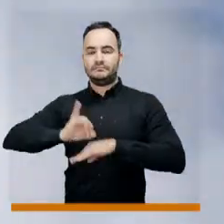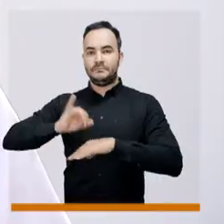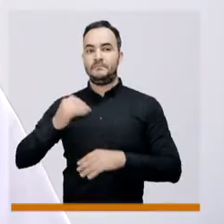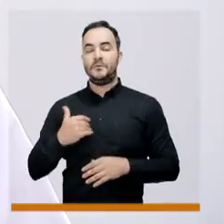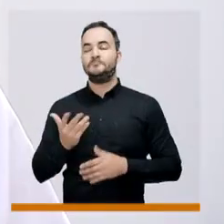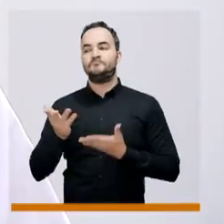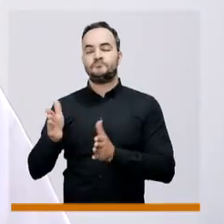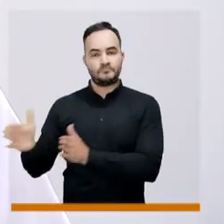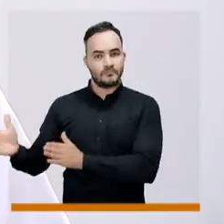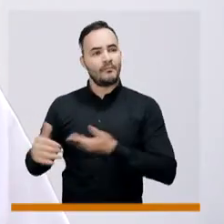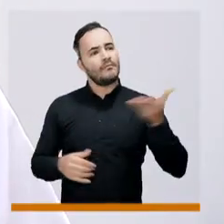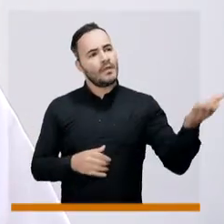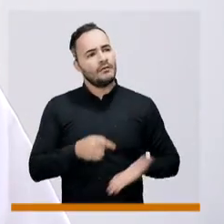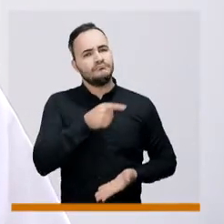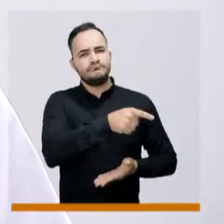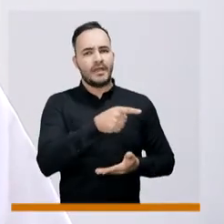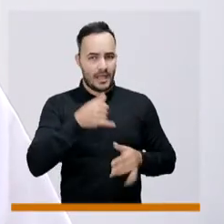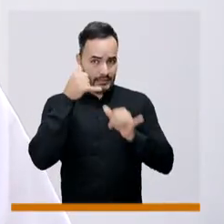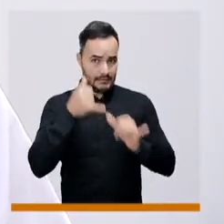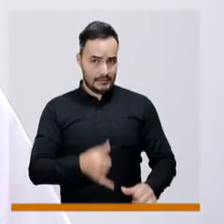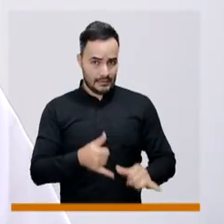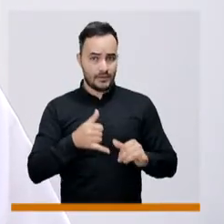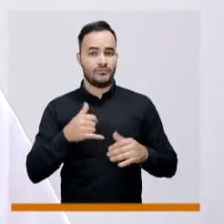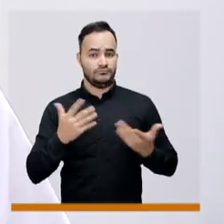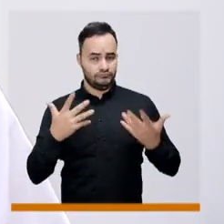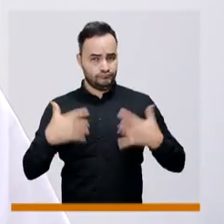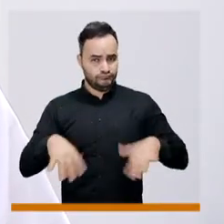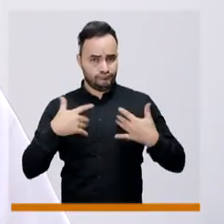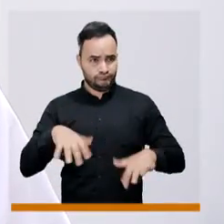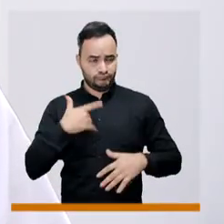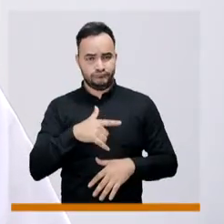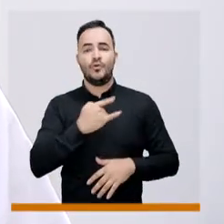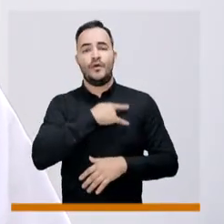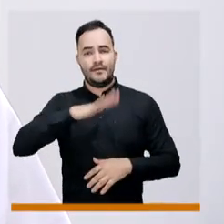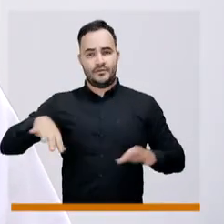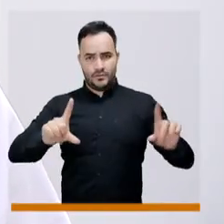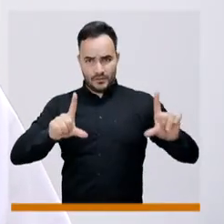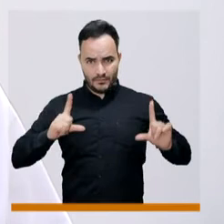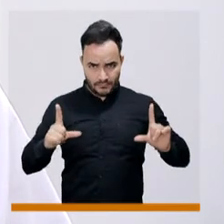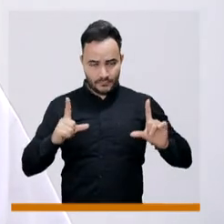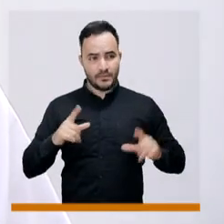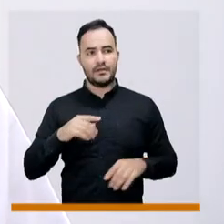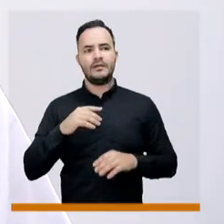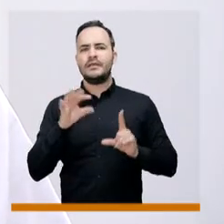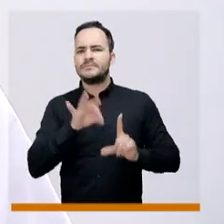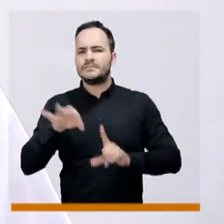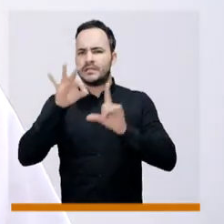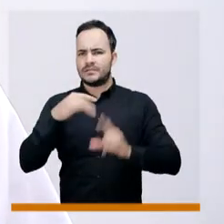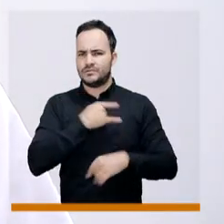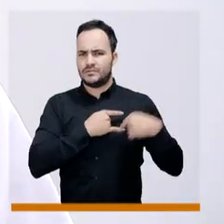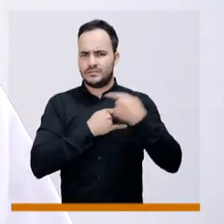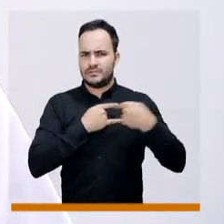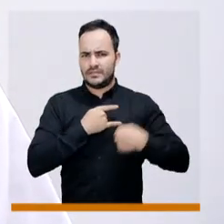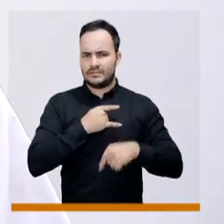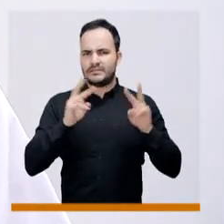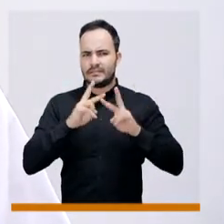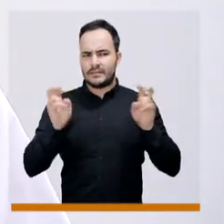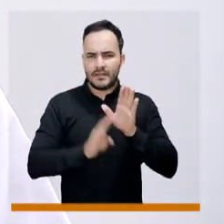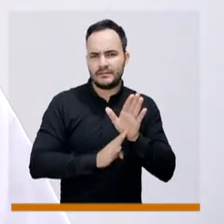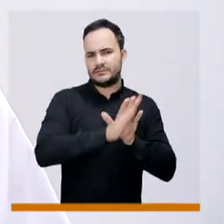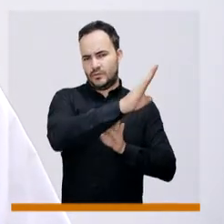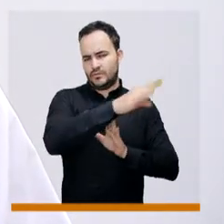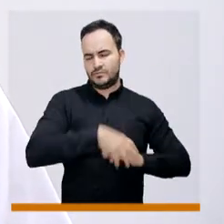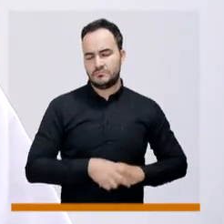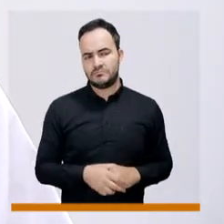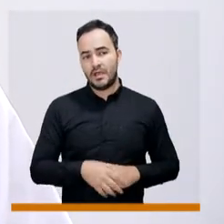ingeniero electrónico de la Universidad de Antioquia, especialista en neurodesarrollo del CES, y tiene una empresa desde hace